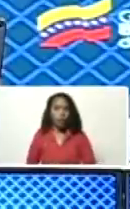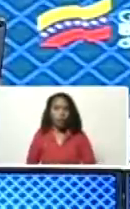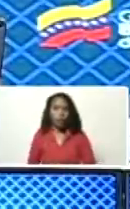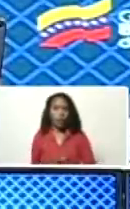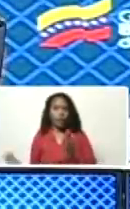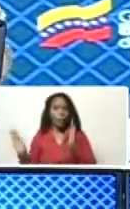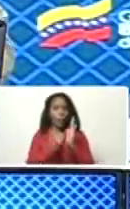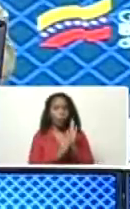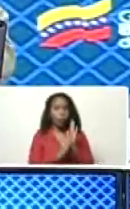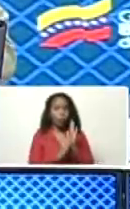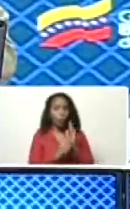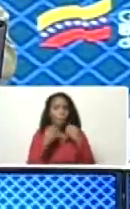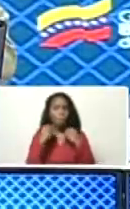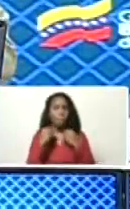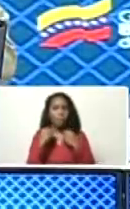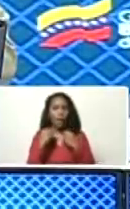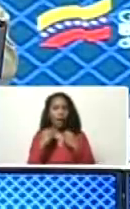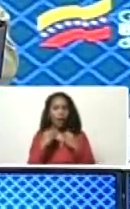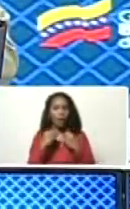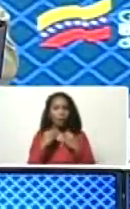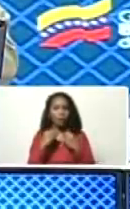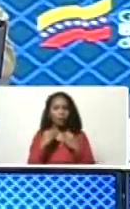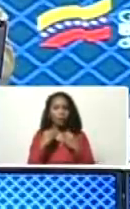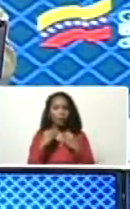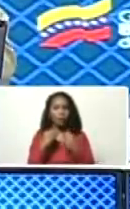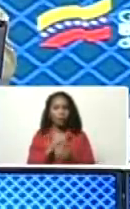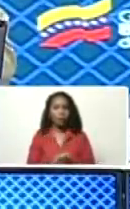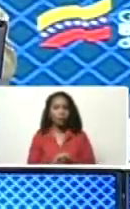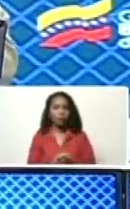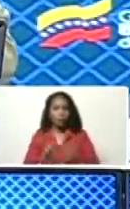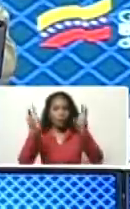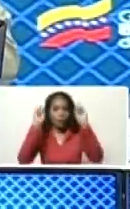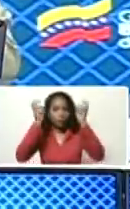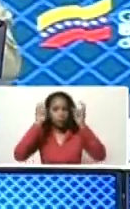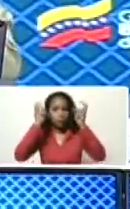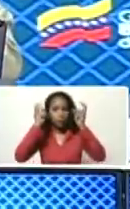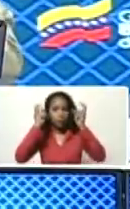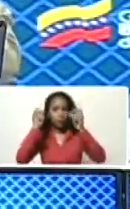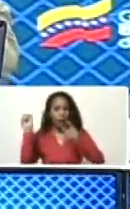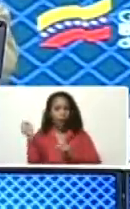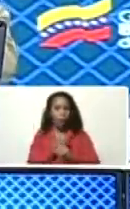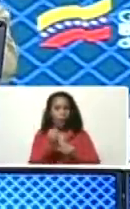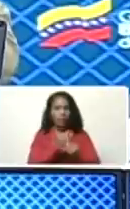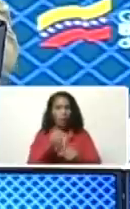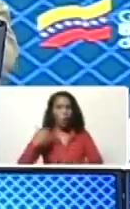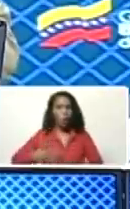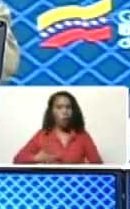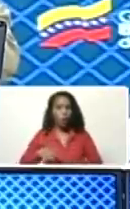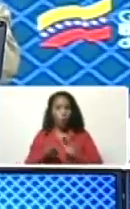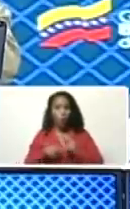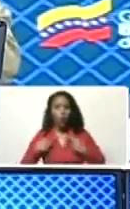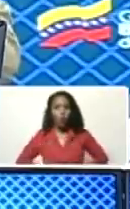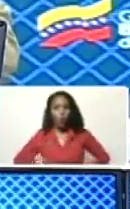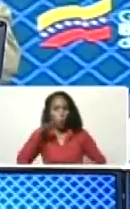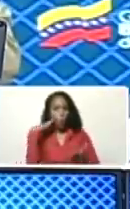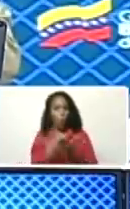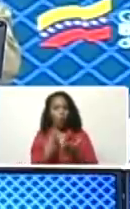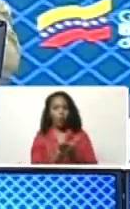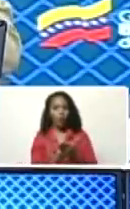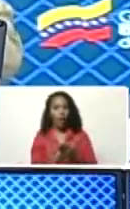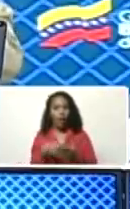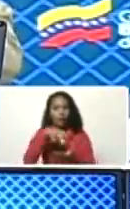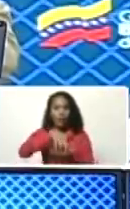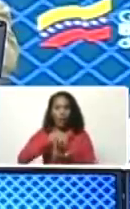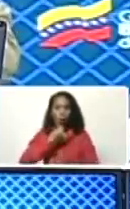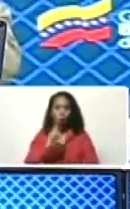montó para desde el tema de la masacre, de los derechos humanos, justificar un estado